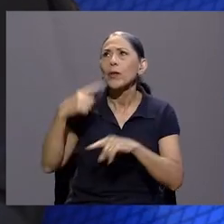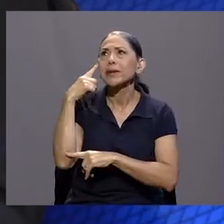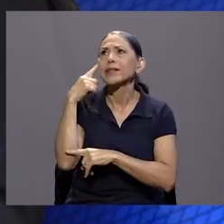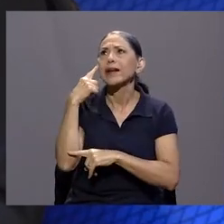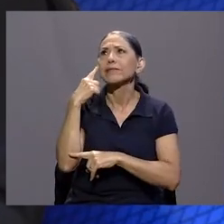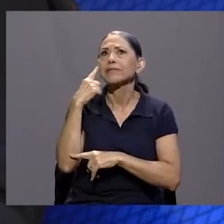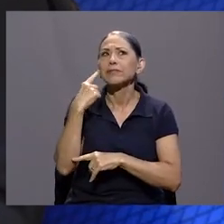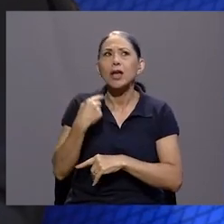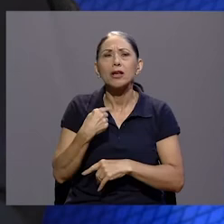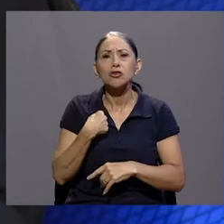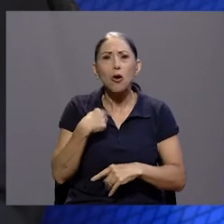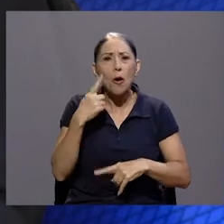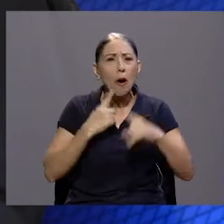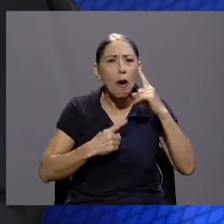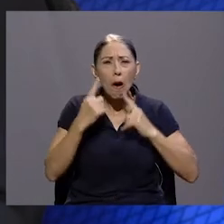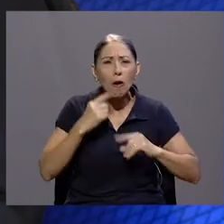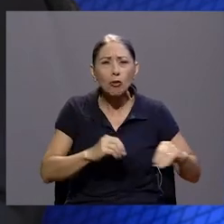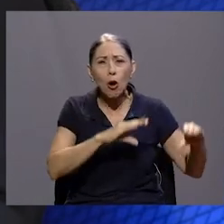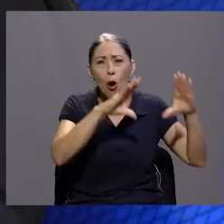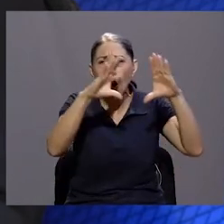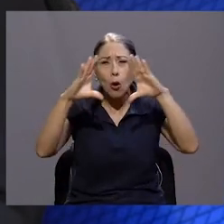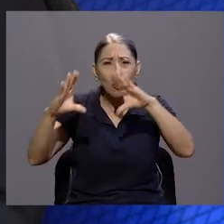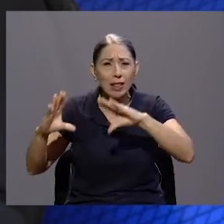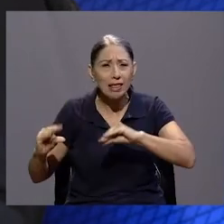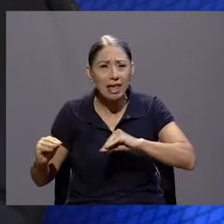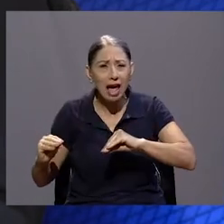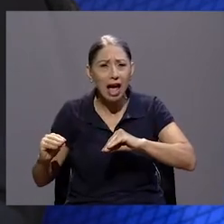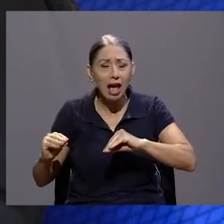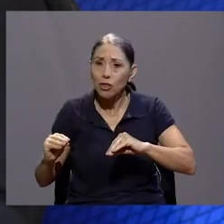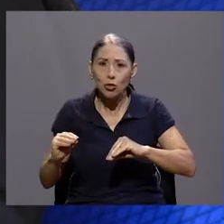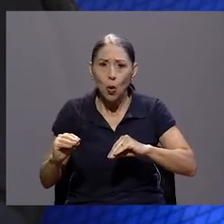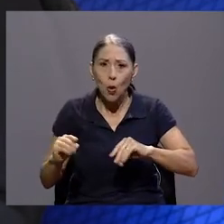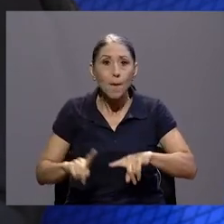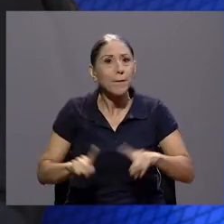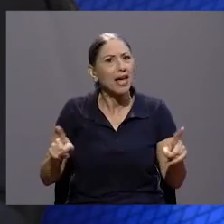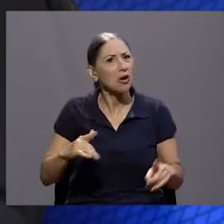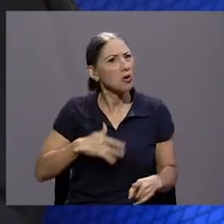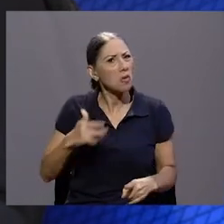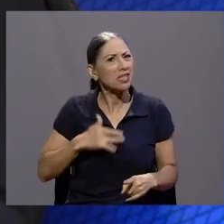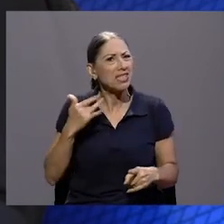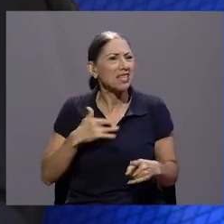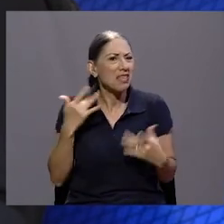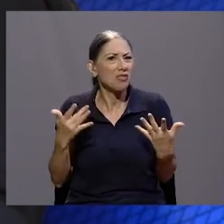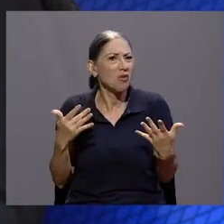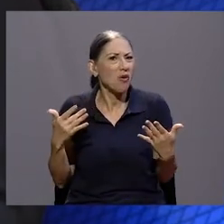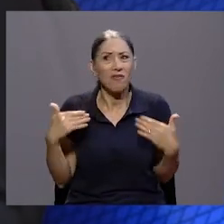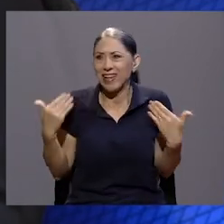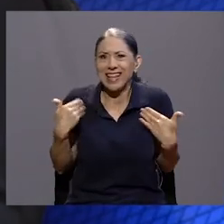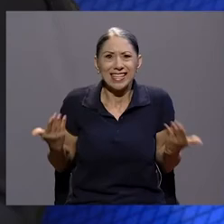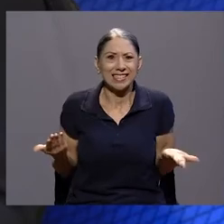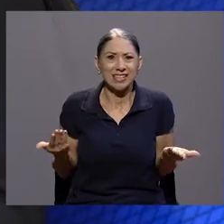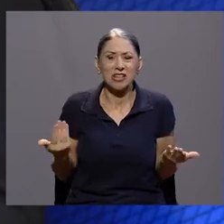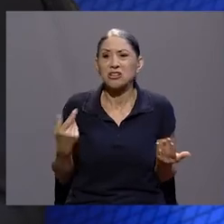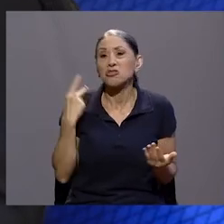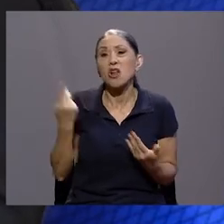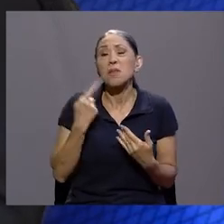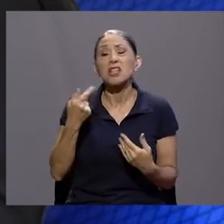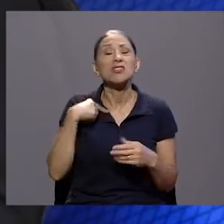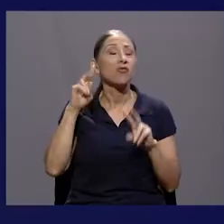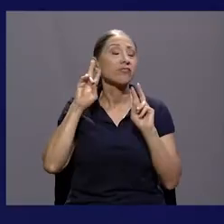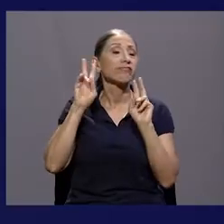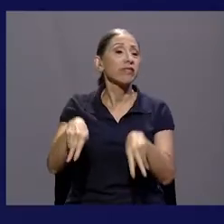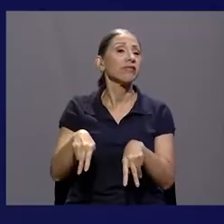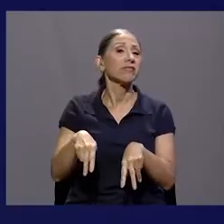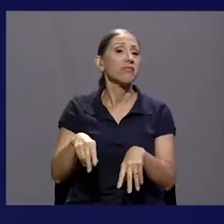pero es que no me siento feliz si estoy simplemente me queda blanco que es una sensación de desinterés absoluto hay que prestar